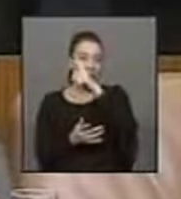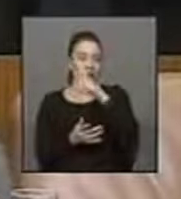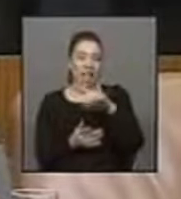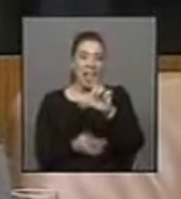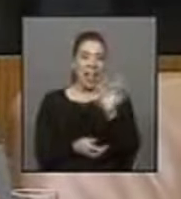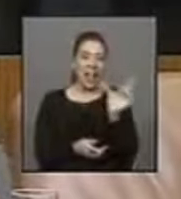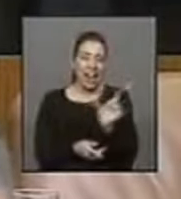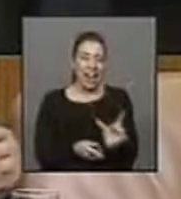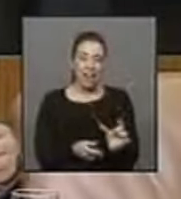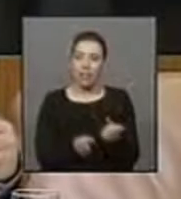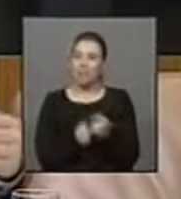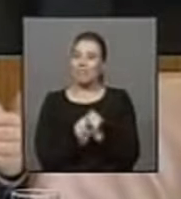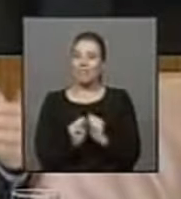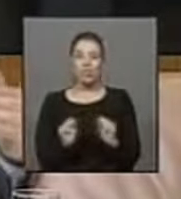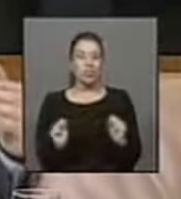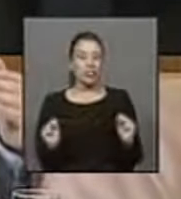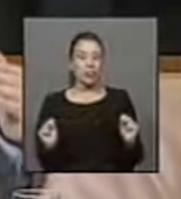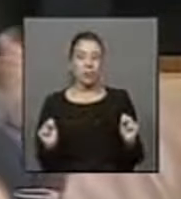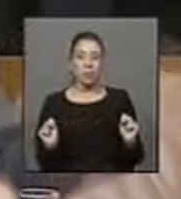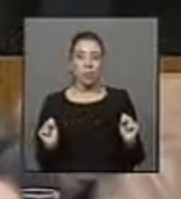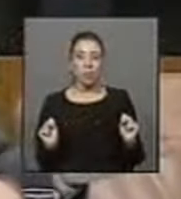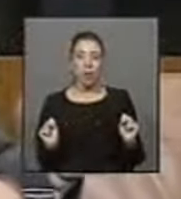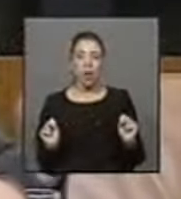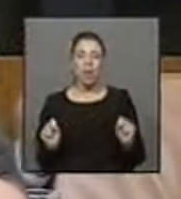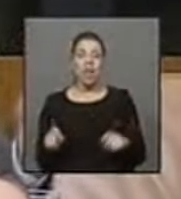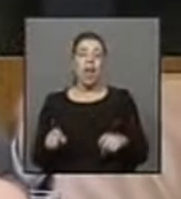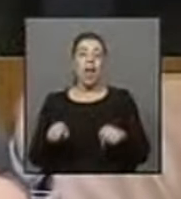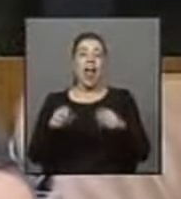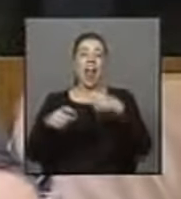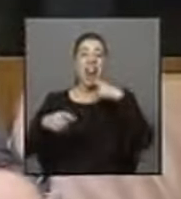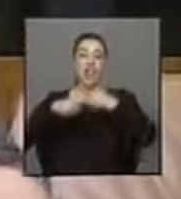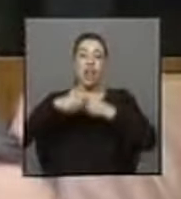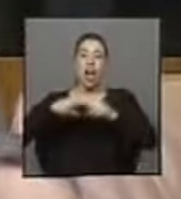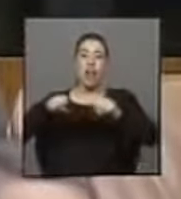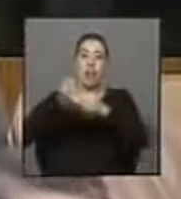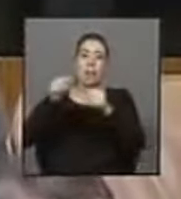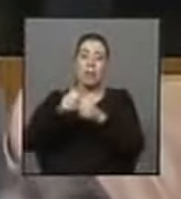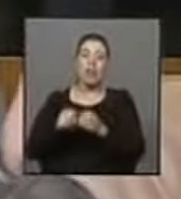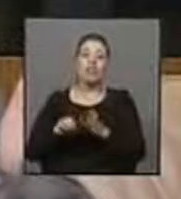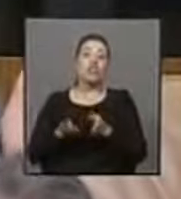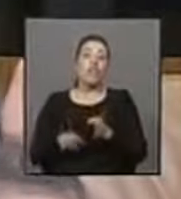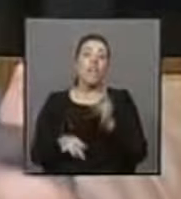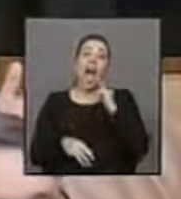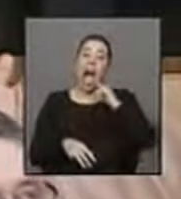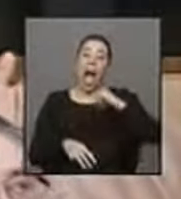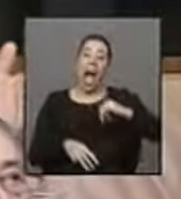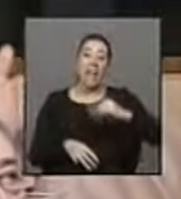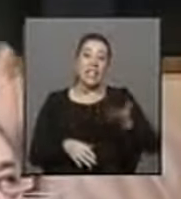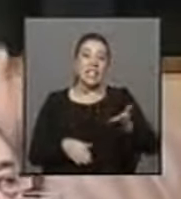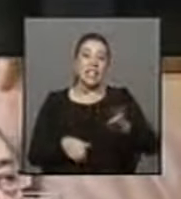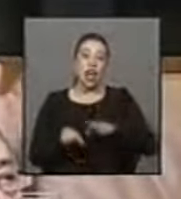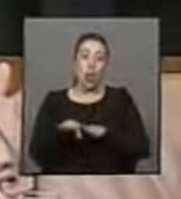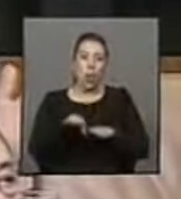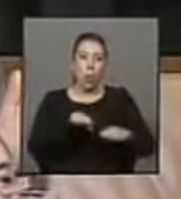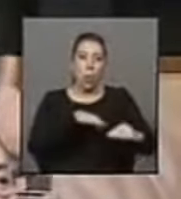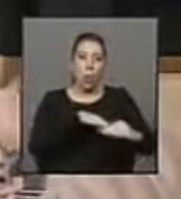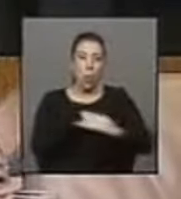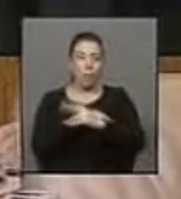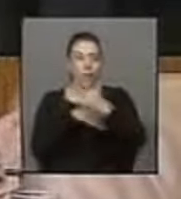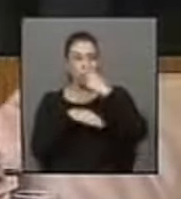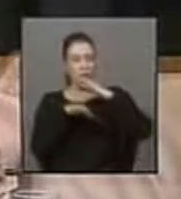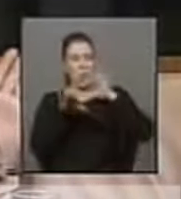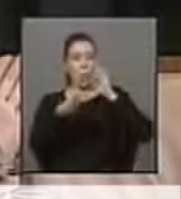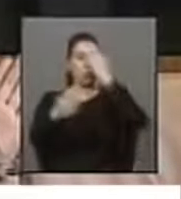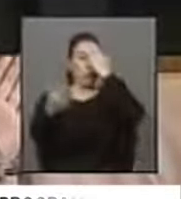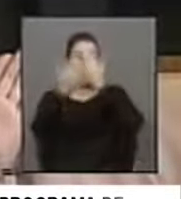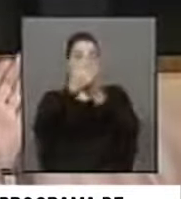geográfica no hemos podido romper toda la roca que pudiéramos. Por lo tanto, sigue quedando una curva peligrosa que cuando tú viajas te encuentras frente